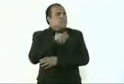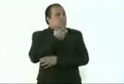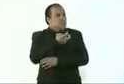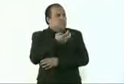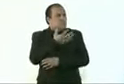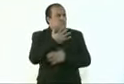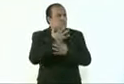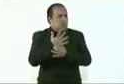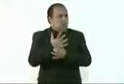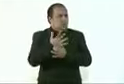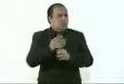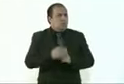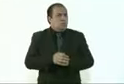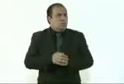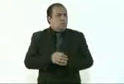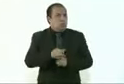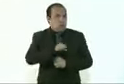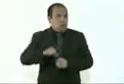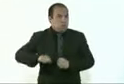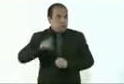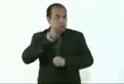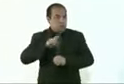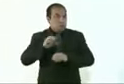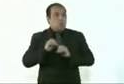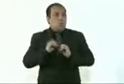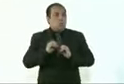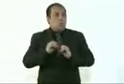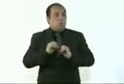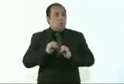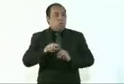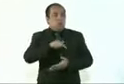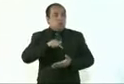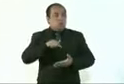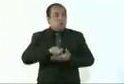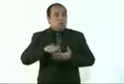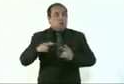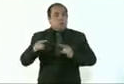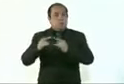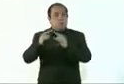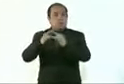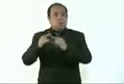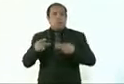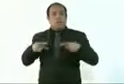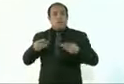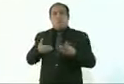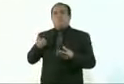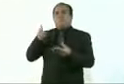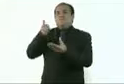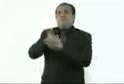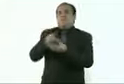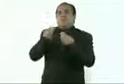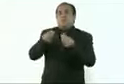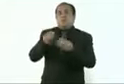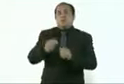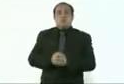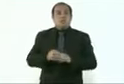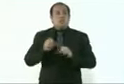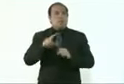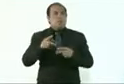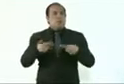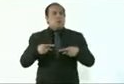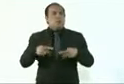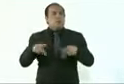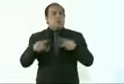cómo se va. Finalmente, los puestos ambulantes, pues acude mucha gente y la gente que vende, pues también